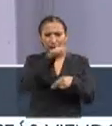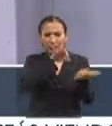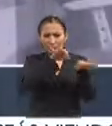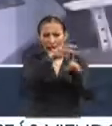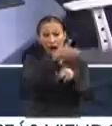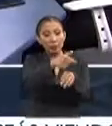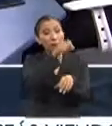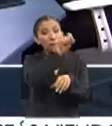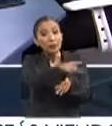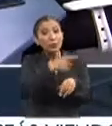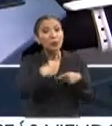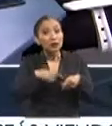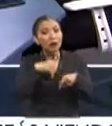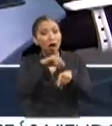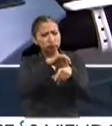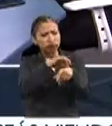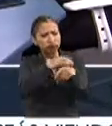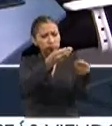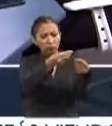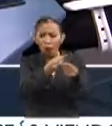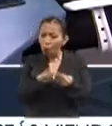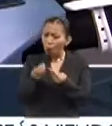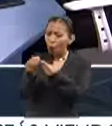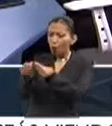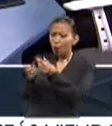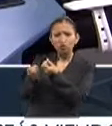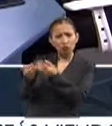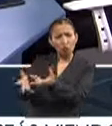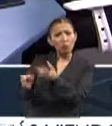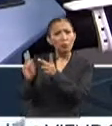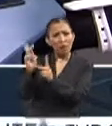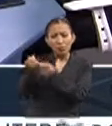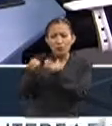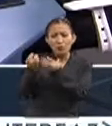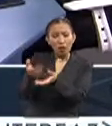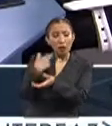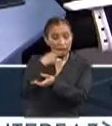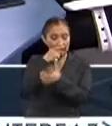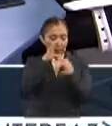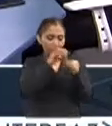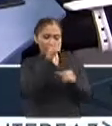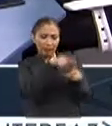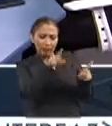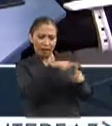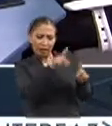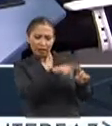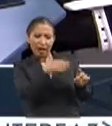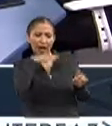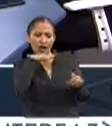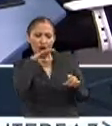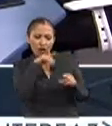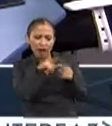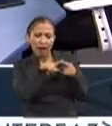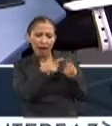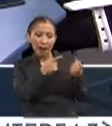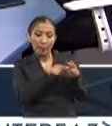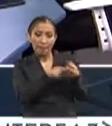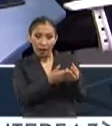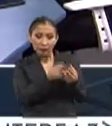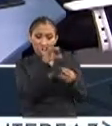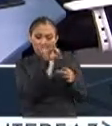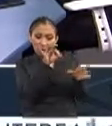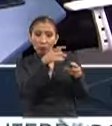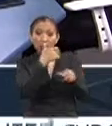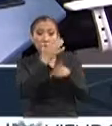y son los campesinos los que les comparten mucho material genético, les hablan de variedades de lote, por ejemplo, que comienzan